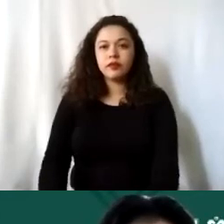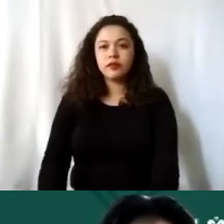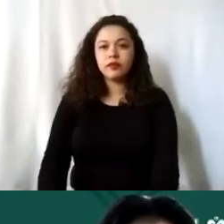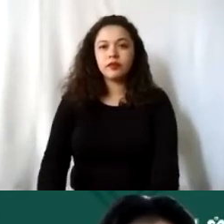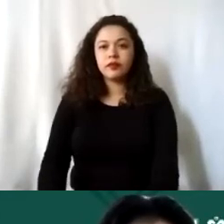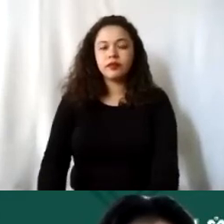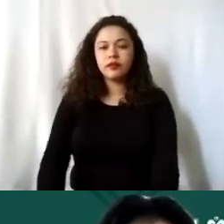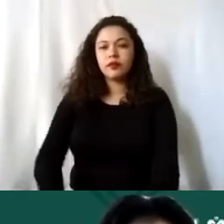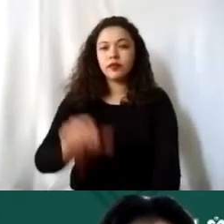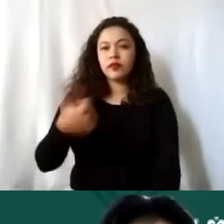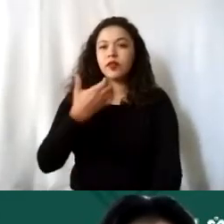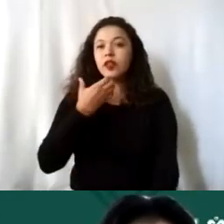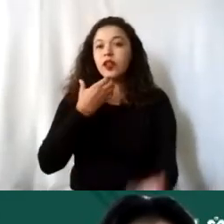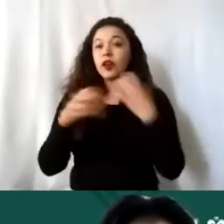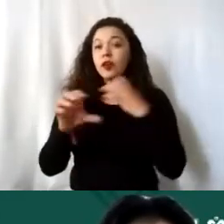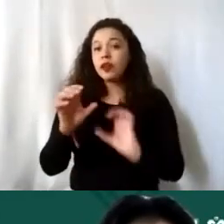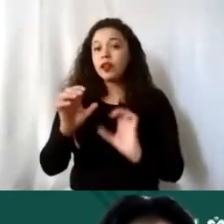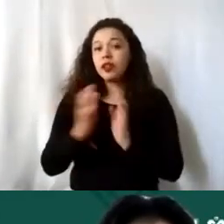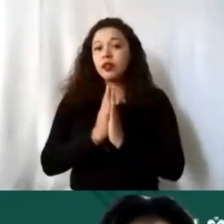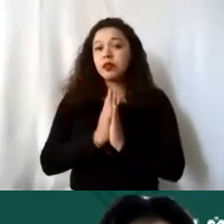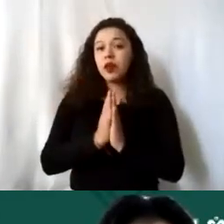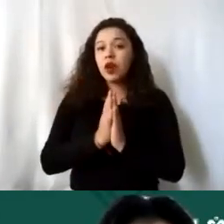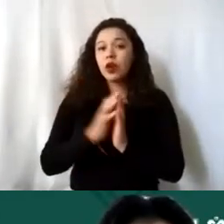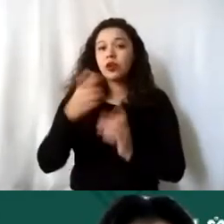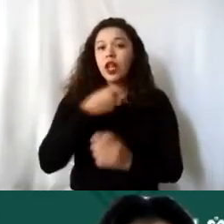¿Algún otro comentario? Pueden activar sus micrófonos.